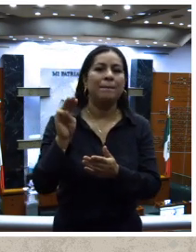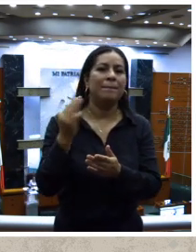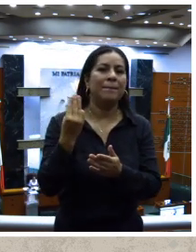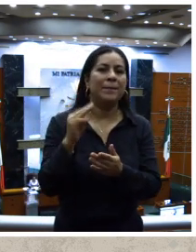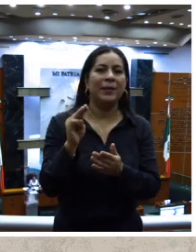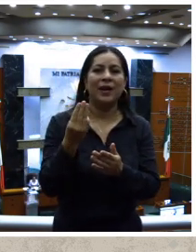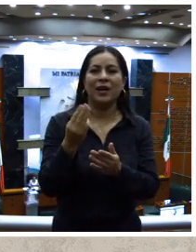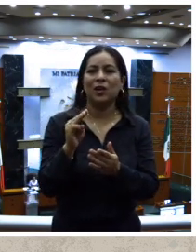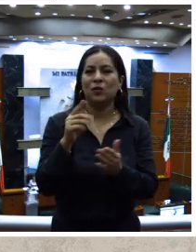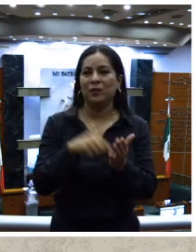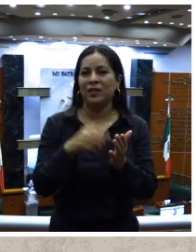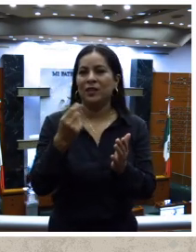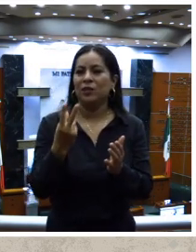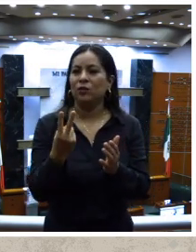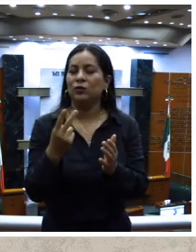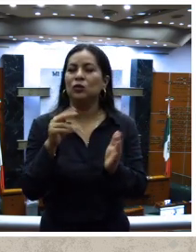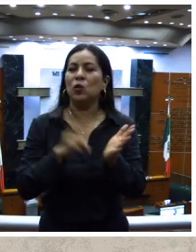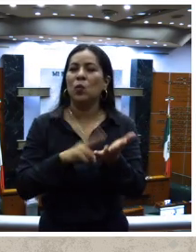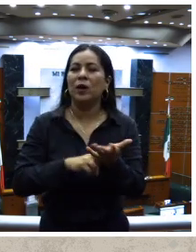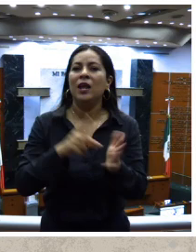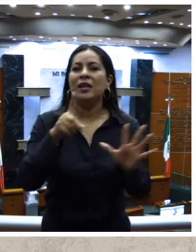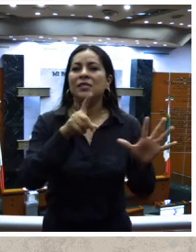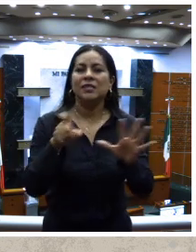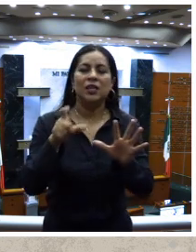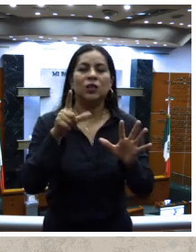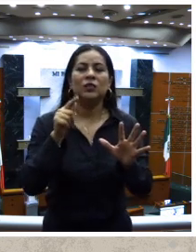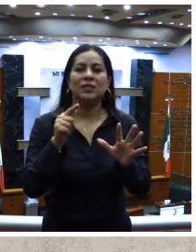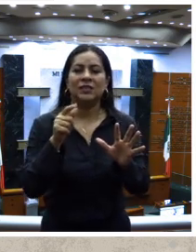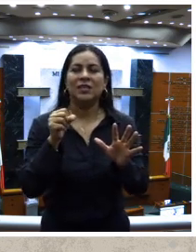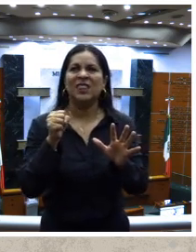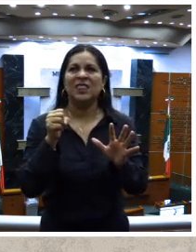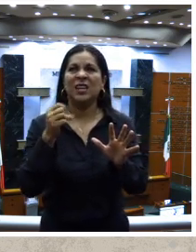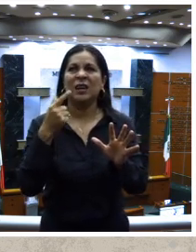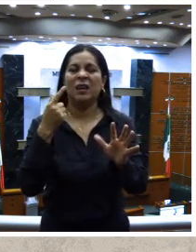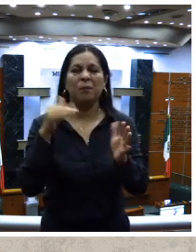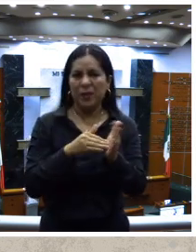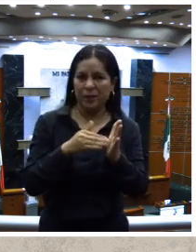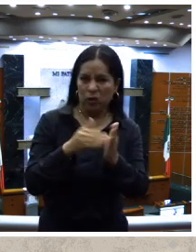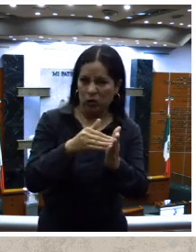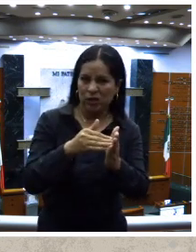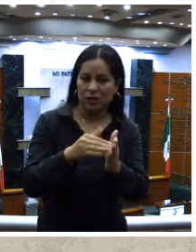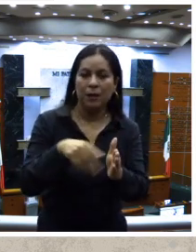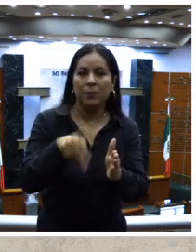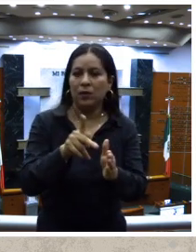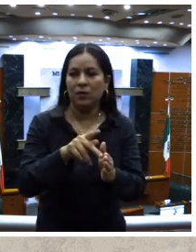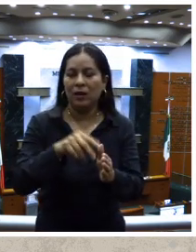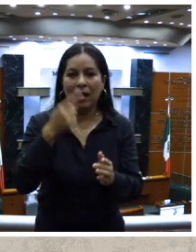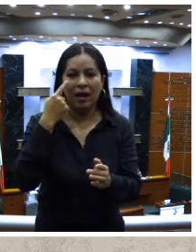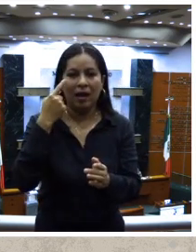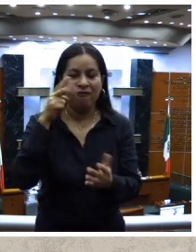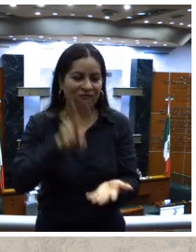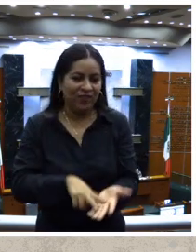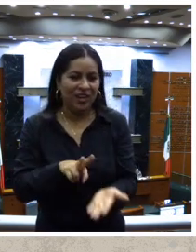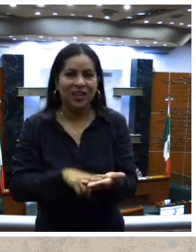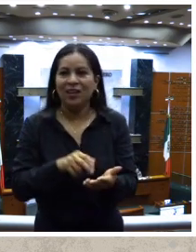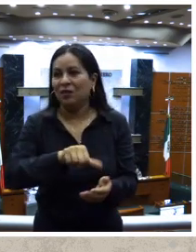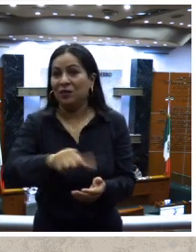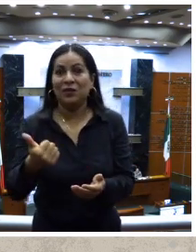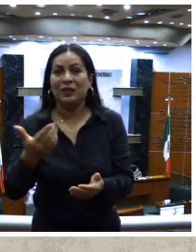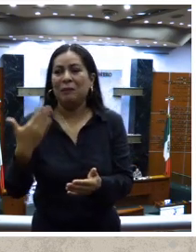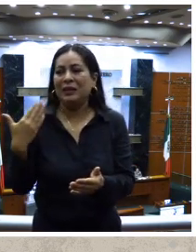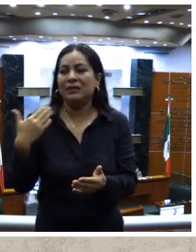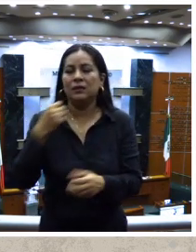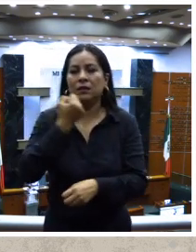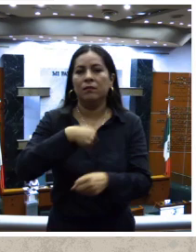2022 y que tendría un costo de 160 mil millones de pesos. Pero la realidad fue otra. Apenas el pasado fin de